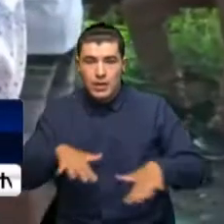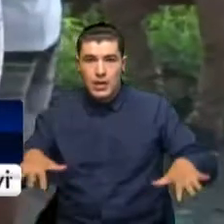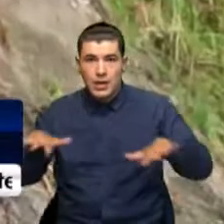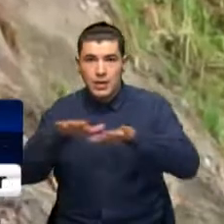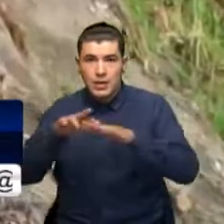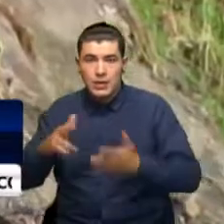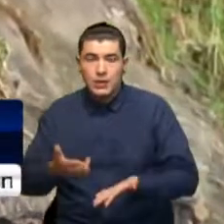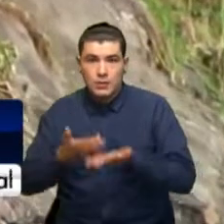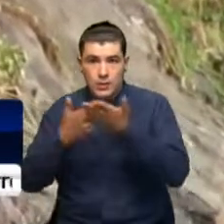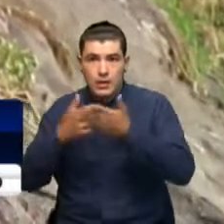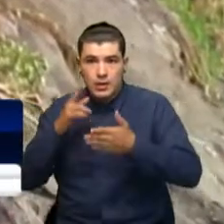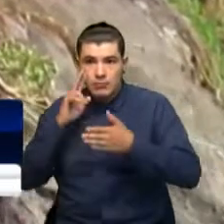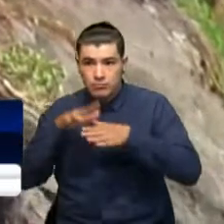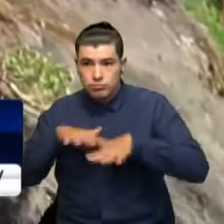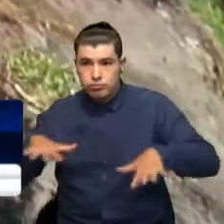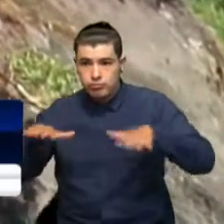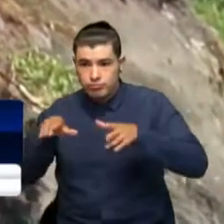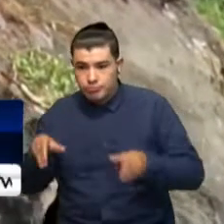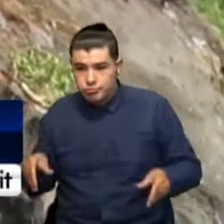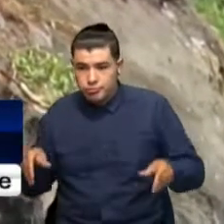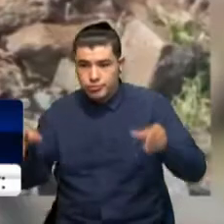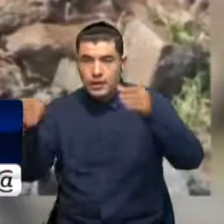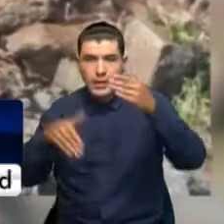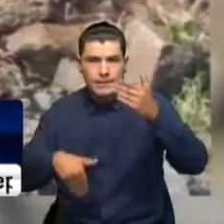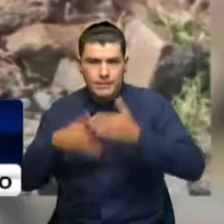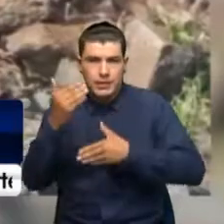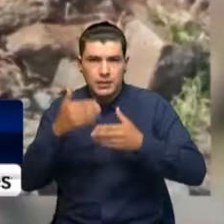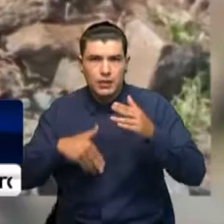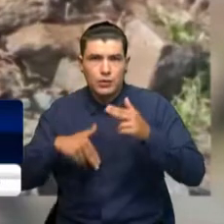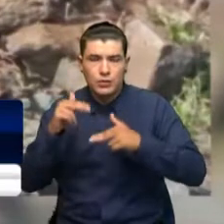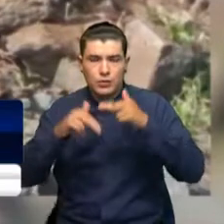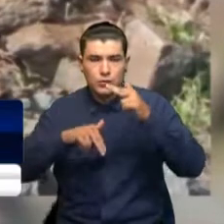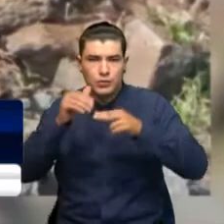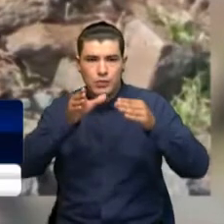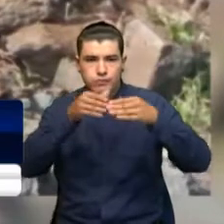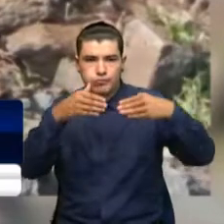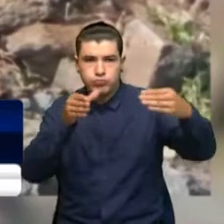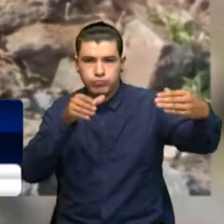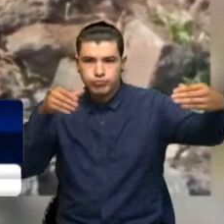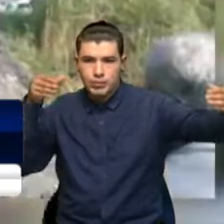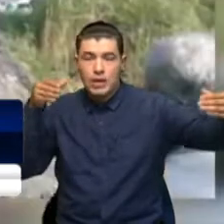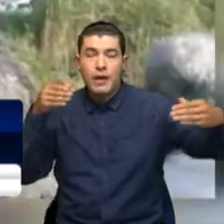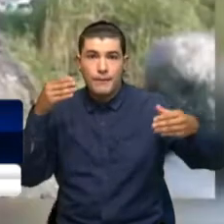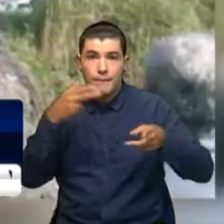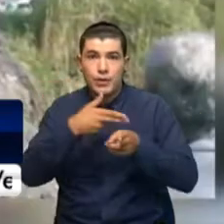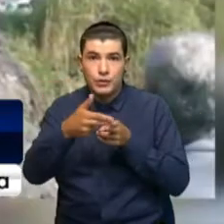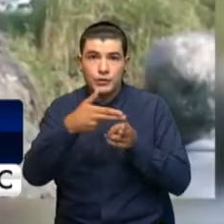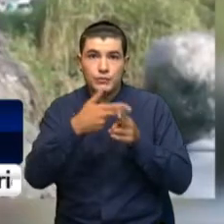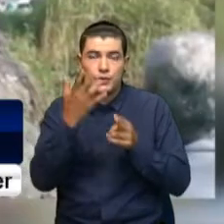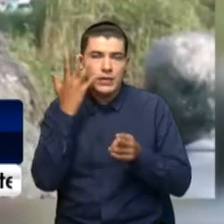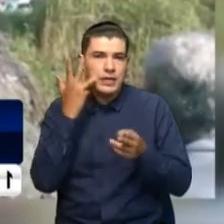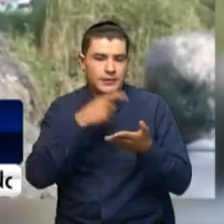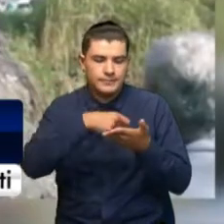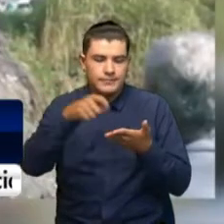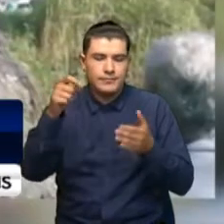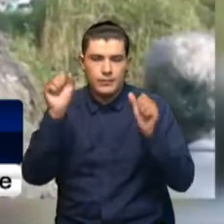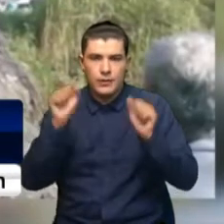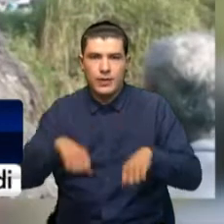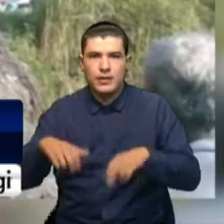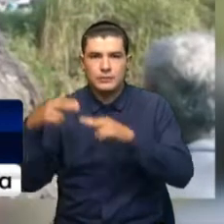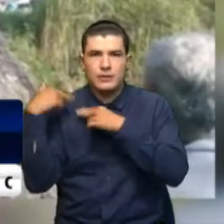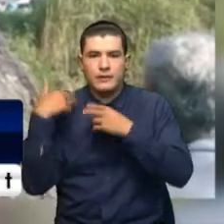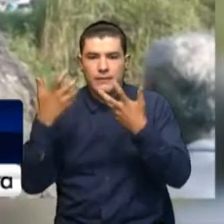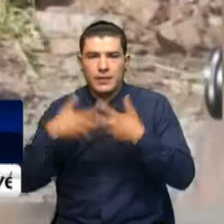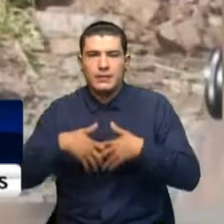restablecimiento de protección de orillas y se inició con los números de contención en los próximos días saldrá el contrato para poder avanzar en los